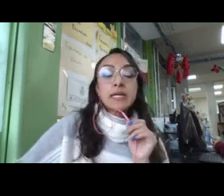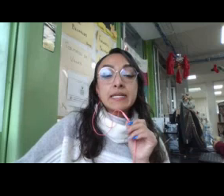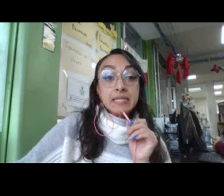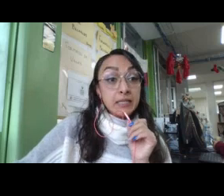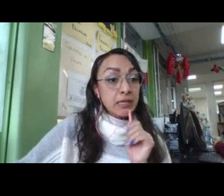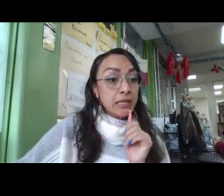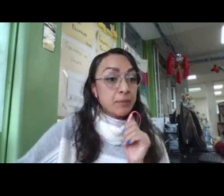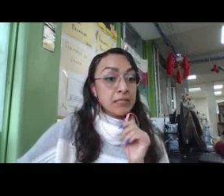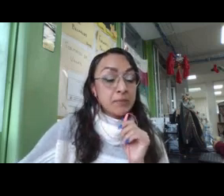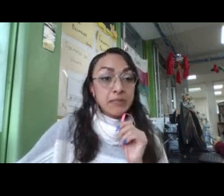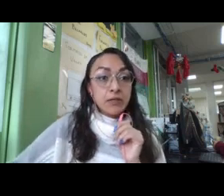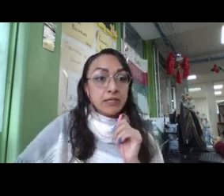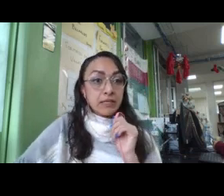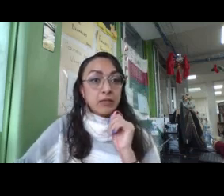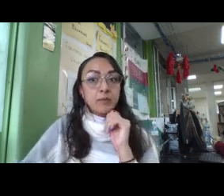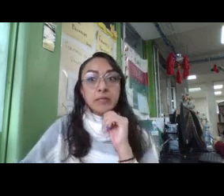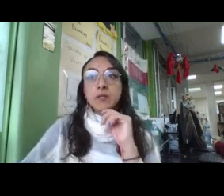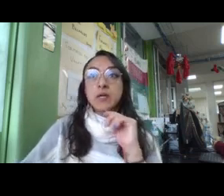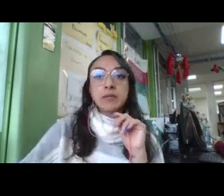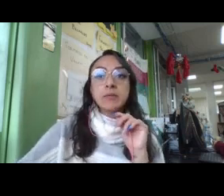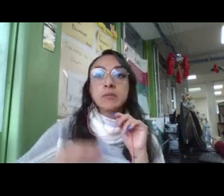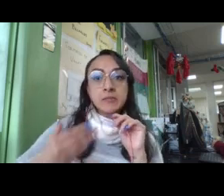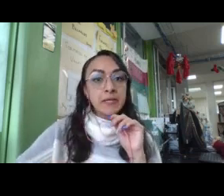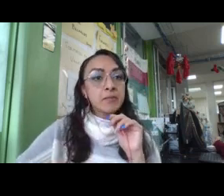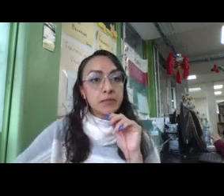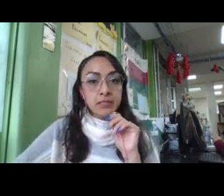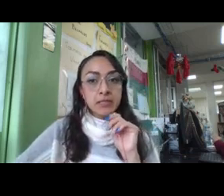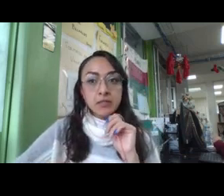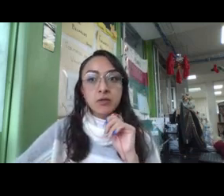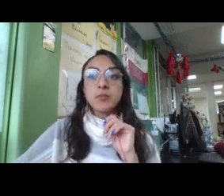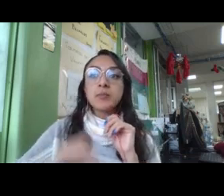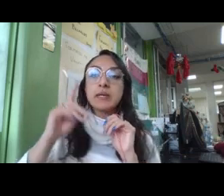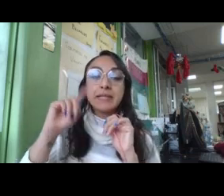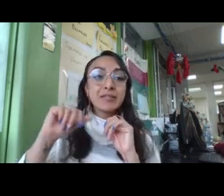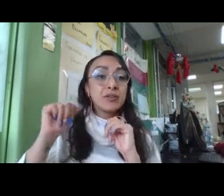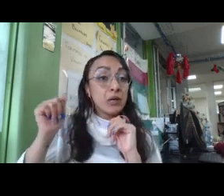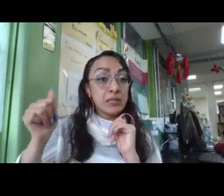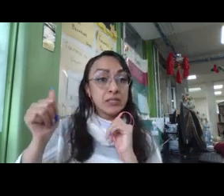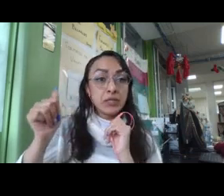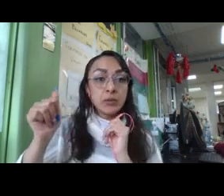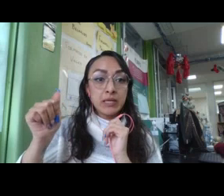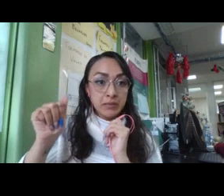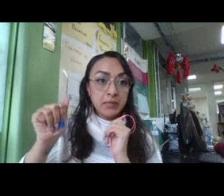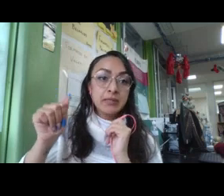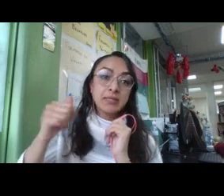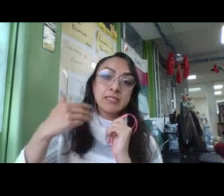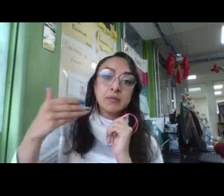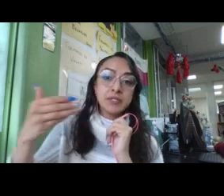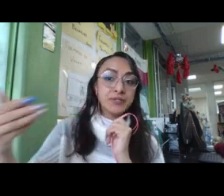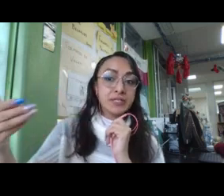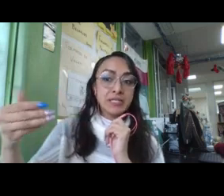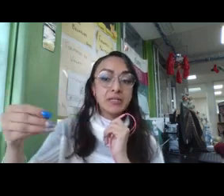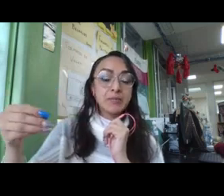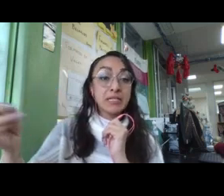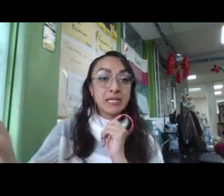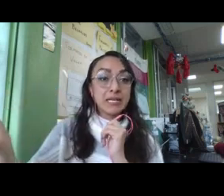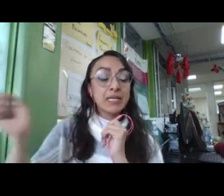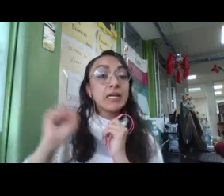Claro, rescatando aquí la participación que tiene el compañero Jaime, es bien importante eso. Tanto la cuestión educativa, que es el proceso